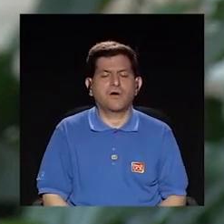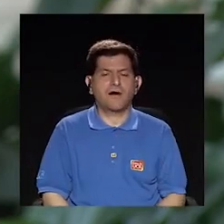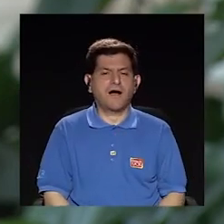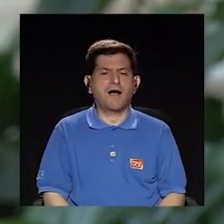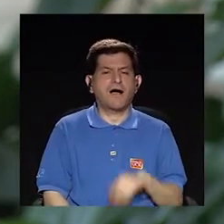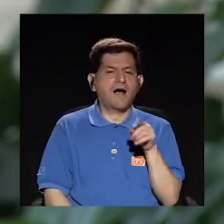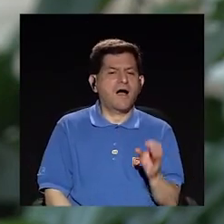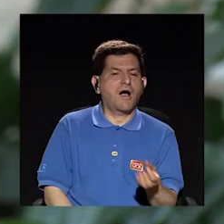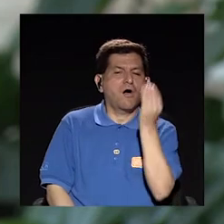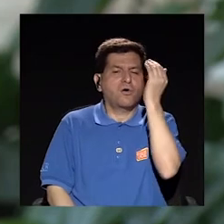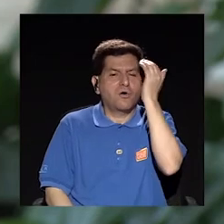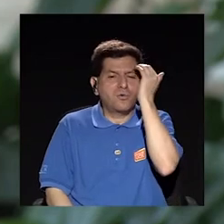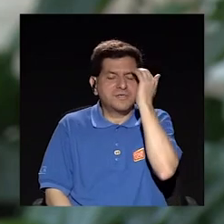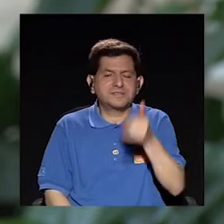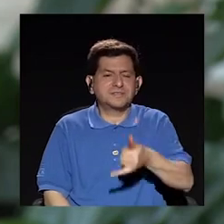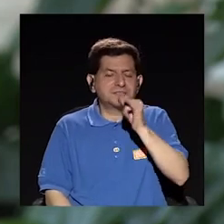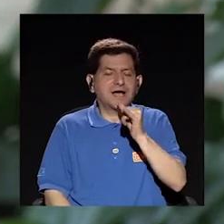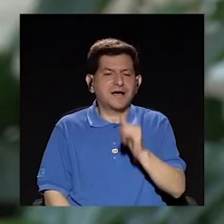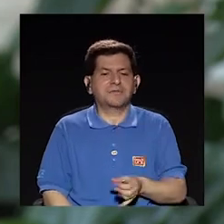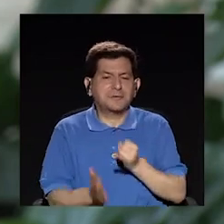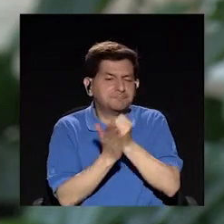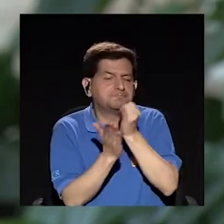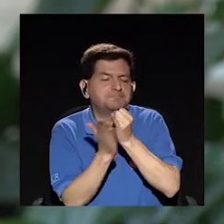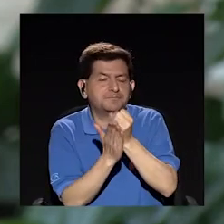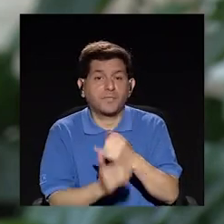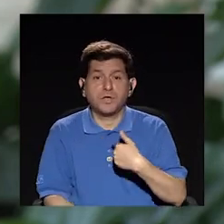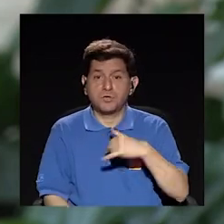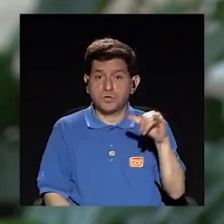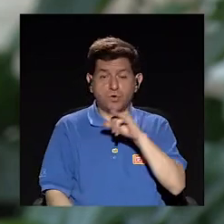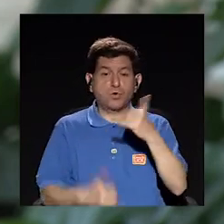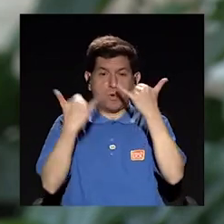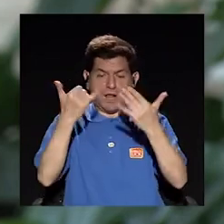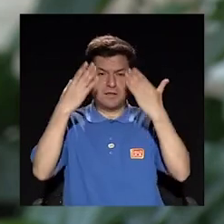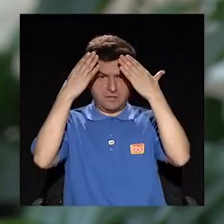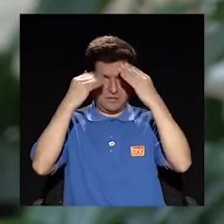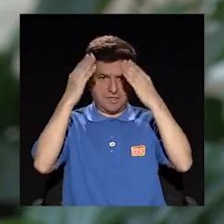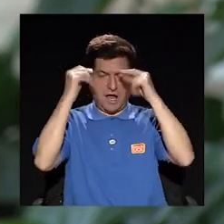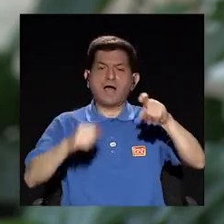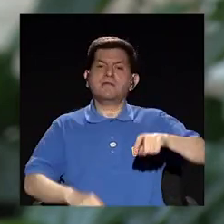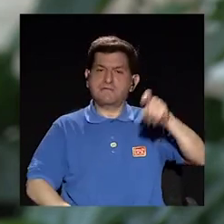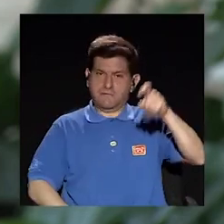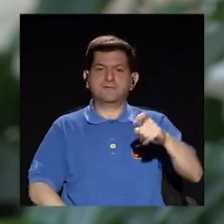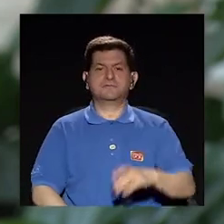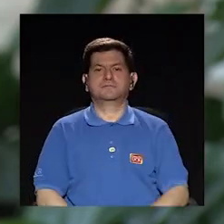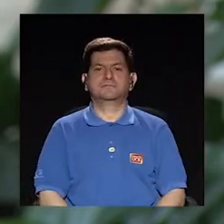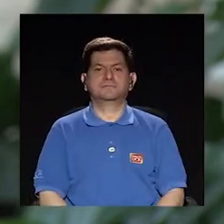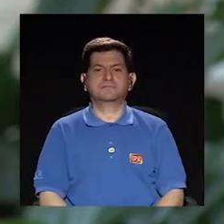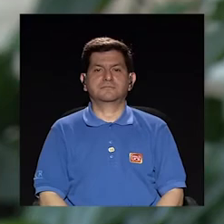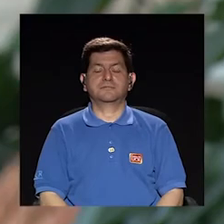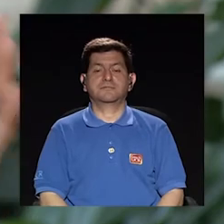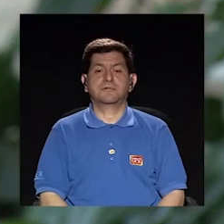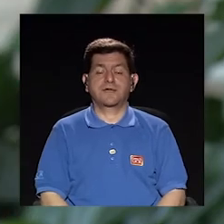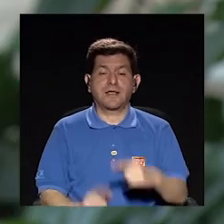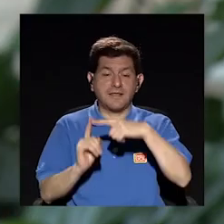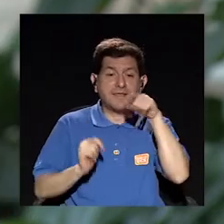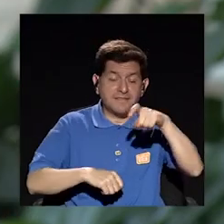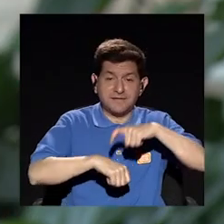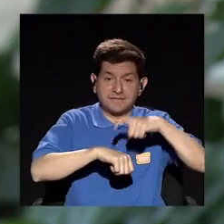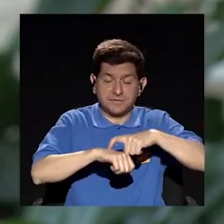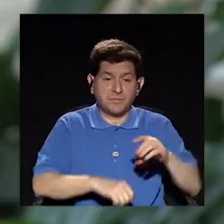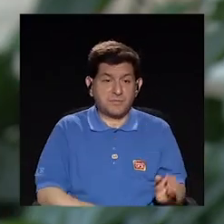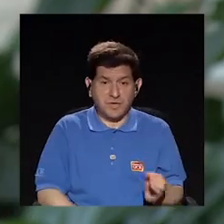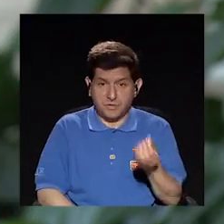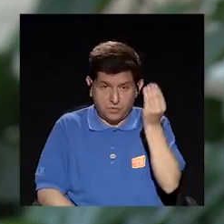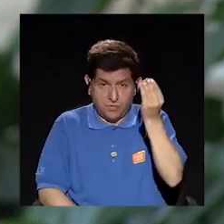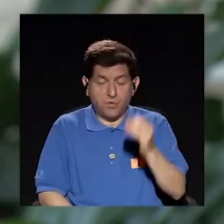lo que el joven sabe acerca del alcohol. Debería yo también ya de estar informado, ¿verdad? Porque entonces, a partir de eso que